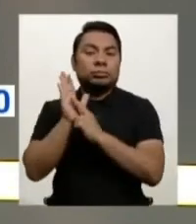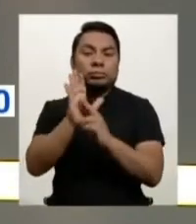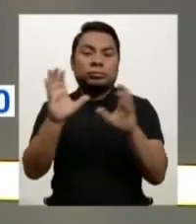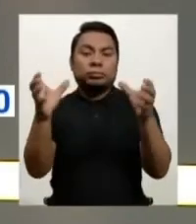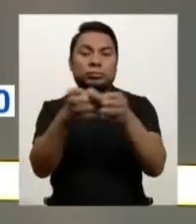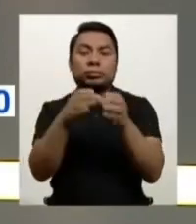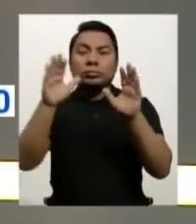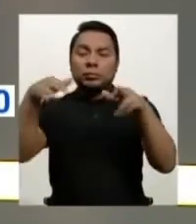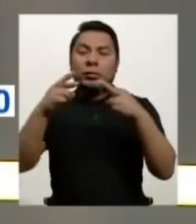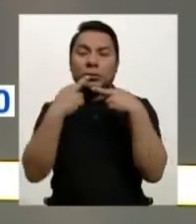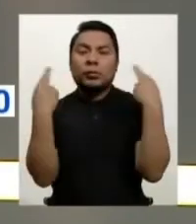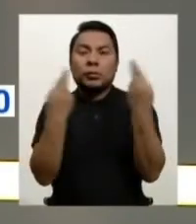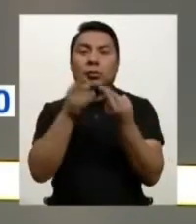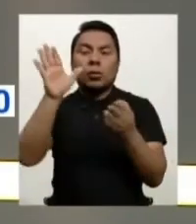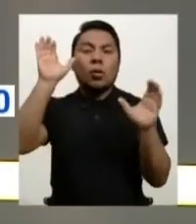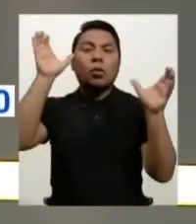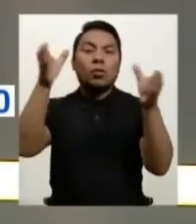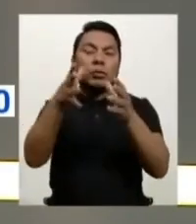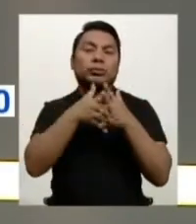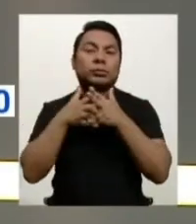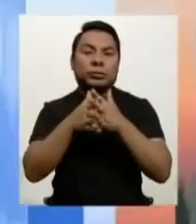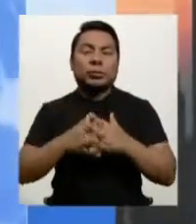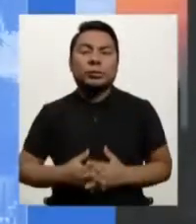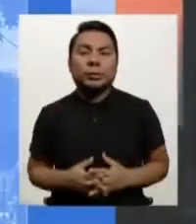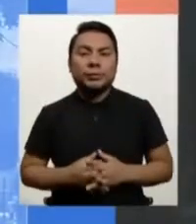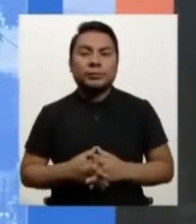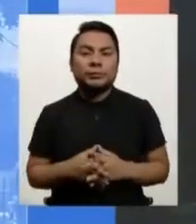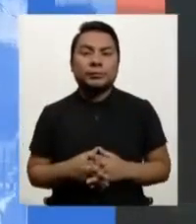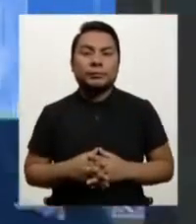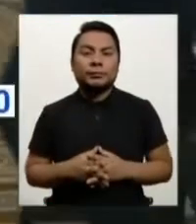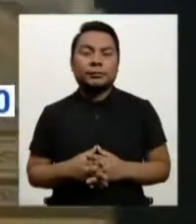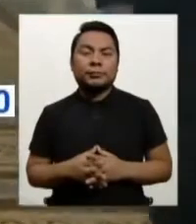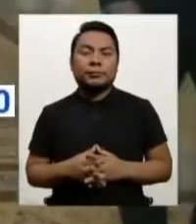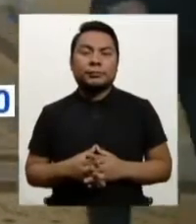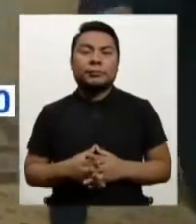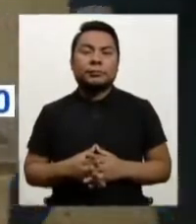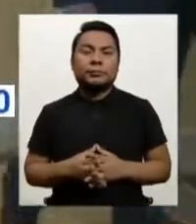reunión clave en el Congreso estadounidense.